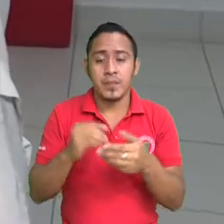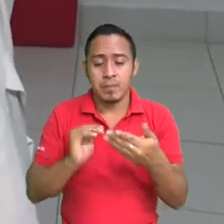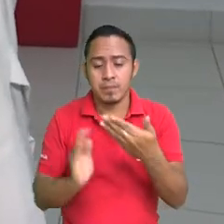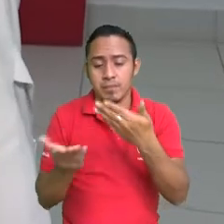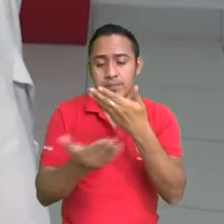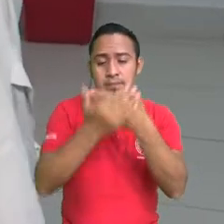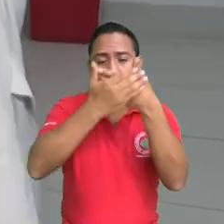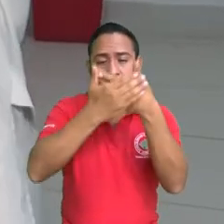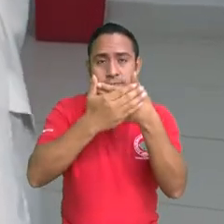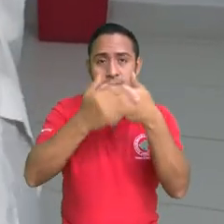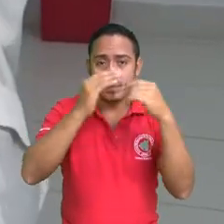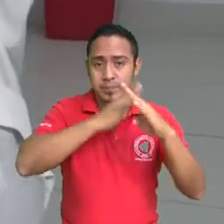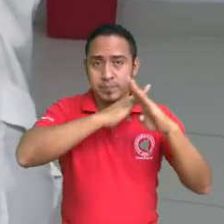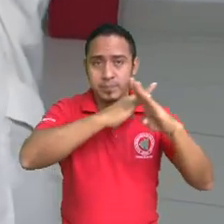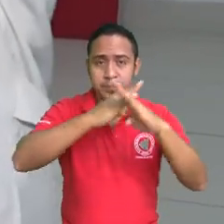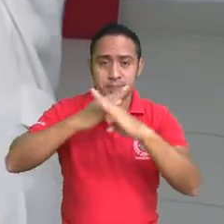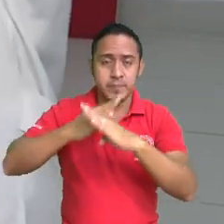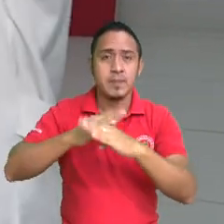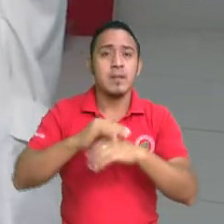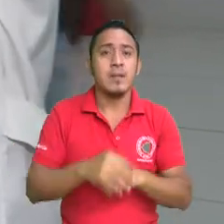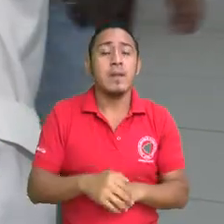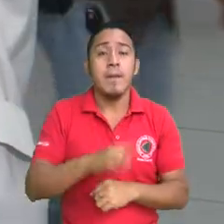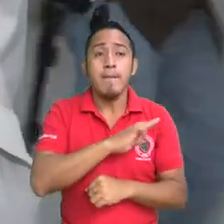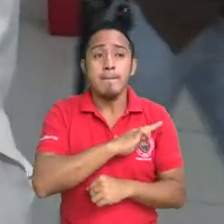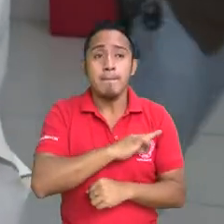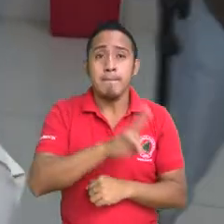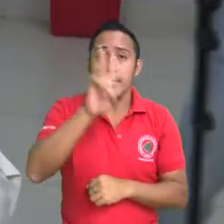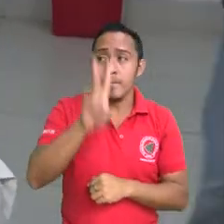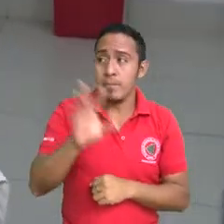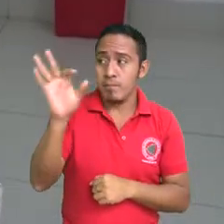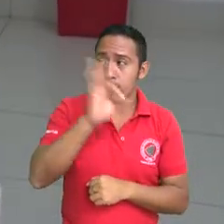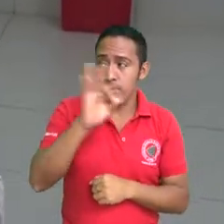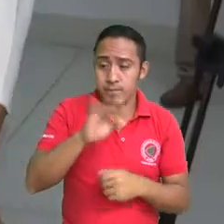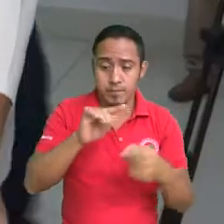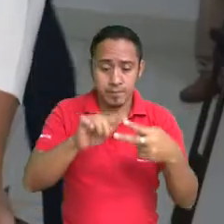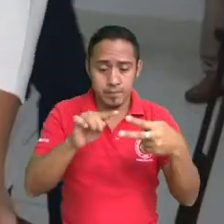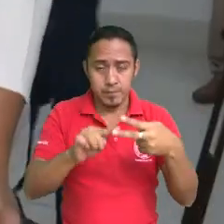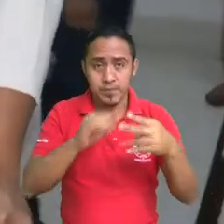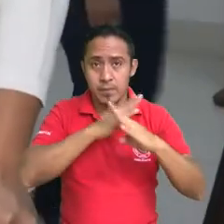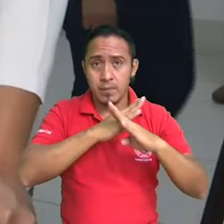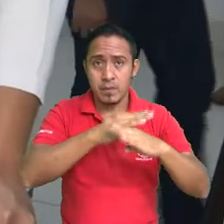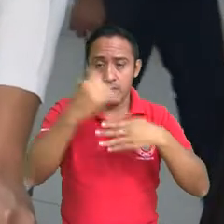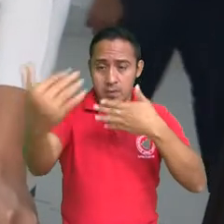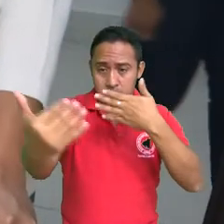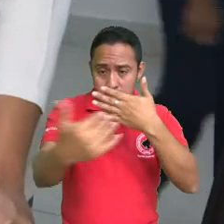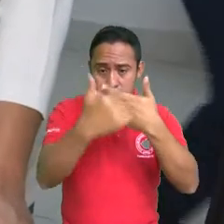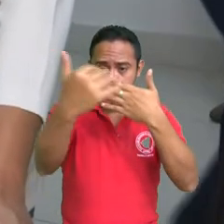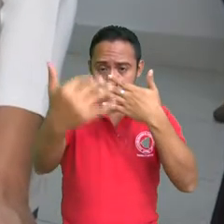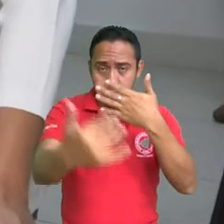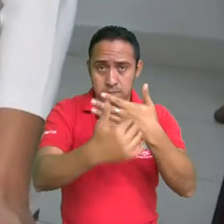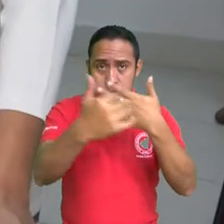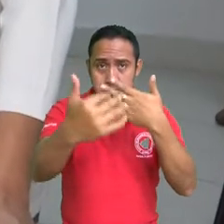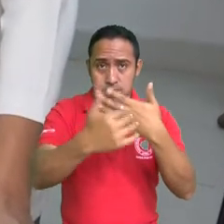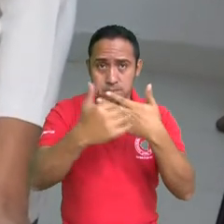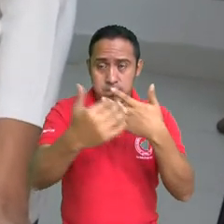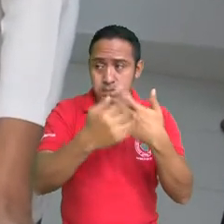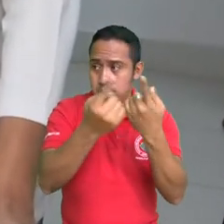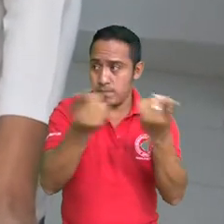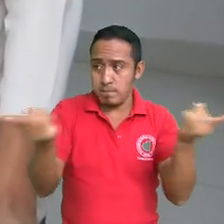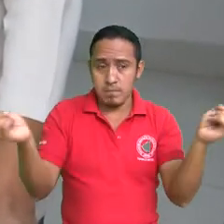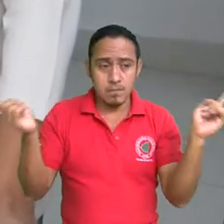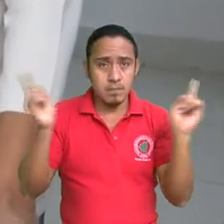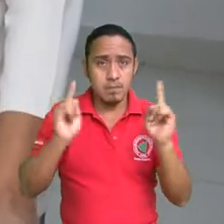filtro protector. Lo recomendable, hay dos tipos de filtro. Uno, que previenen que los reflejos que están de las luces a nuestro